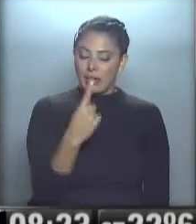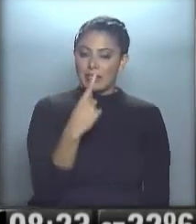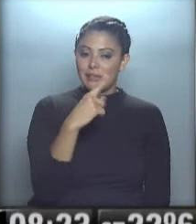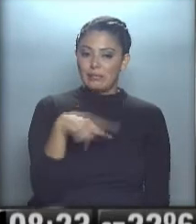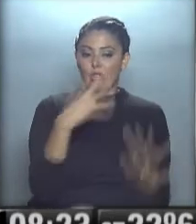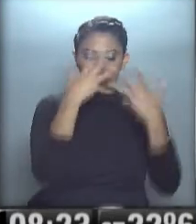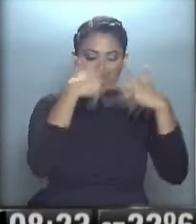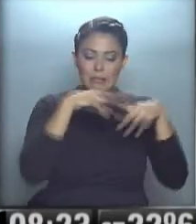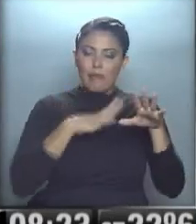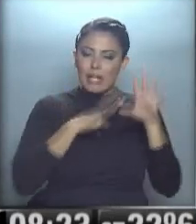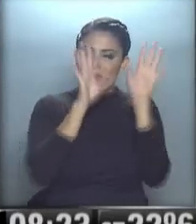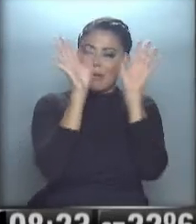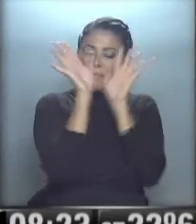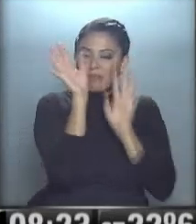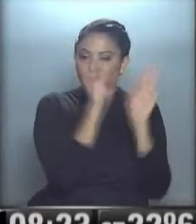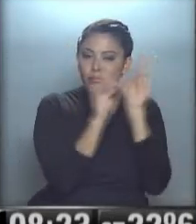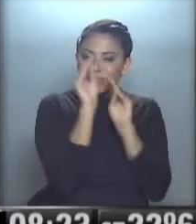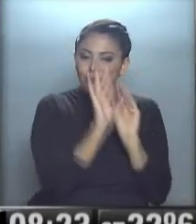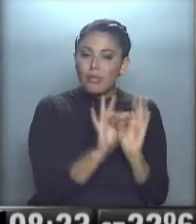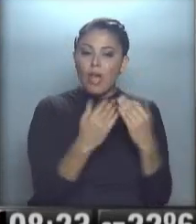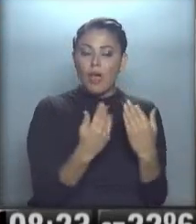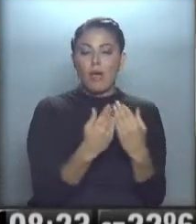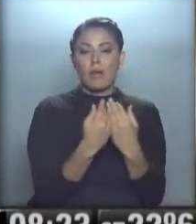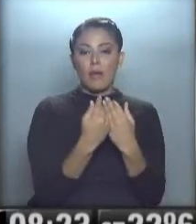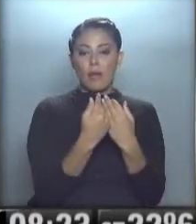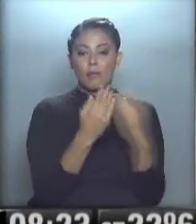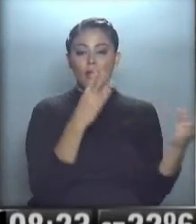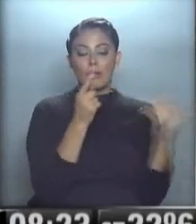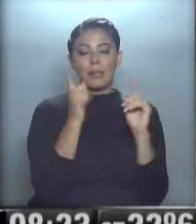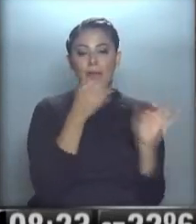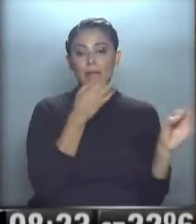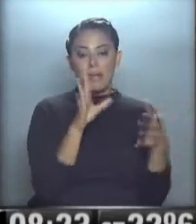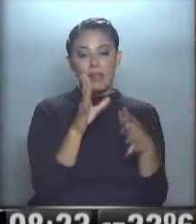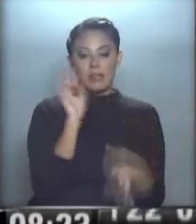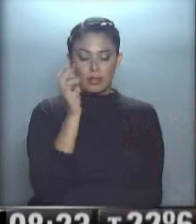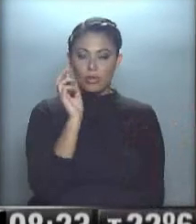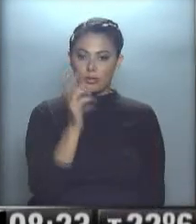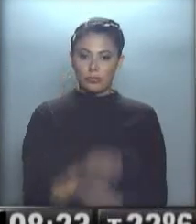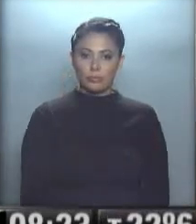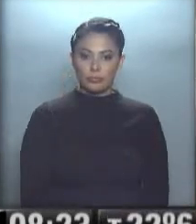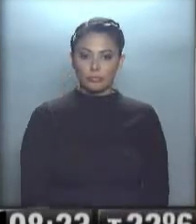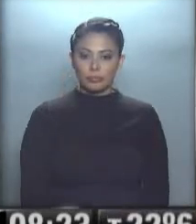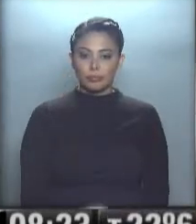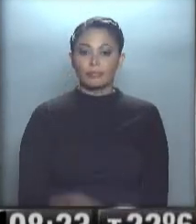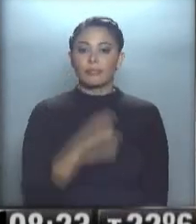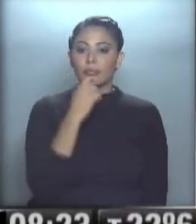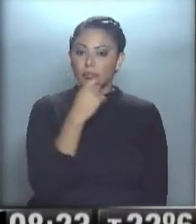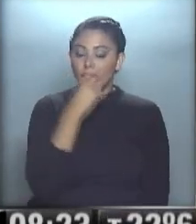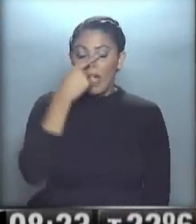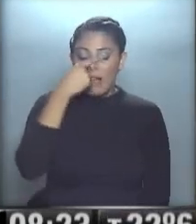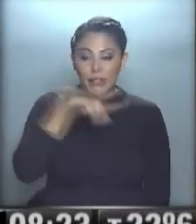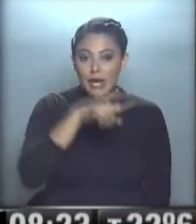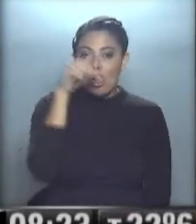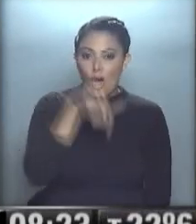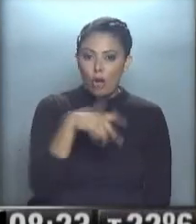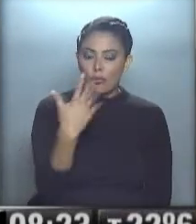sistema preparado para realizar la operación de compra y venta de moneda extranjera. Si lo van a tener finalmente en el día